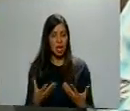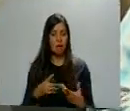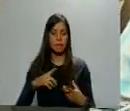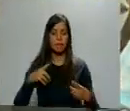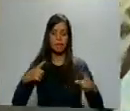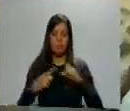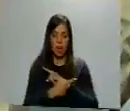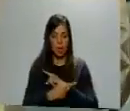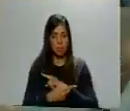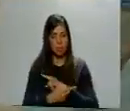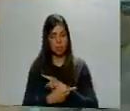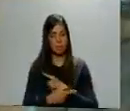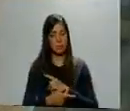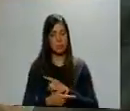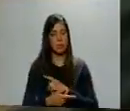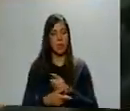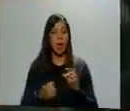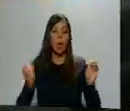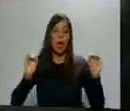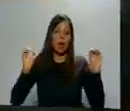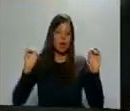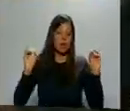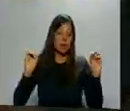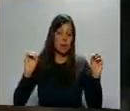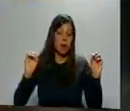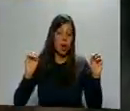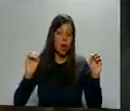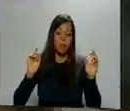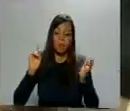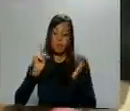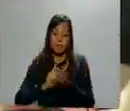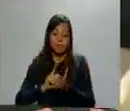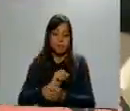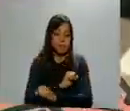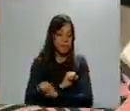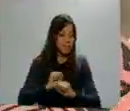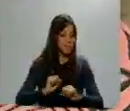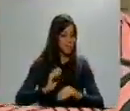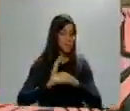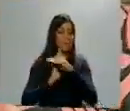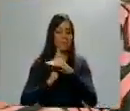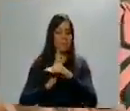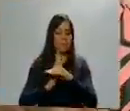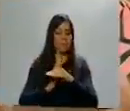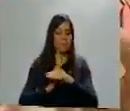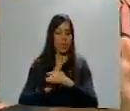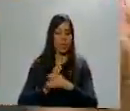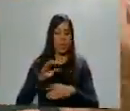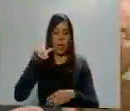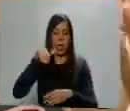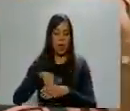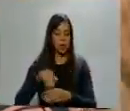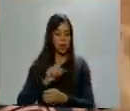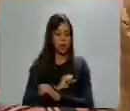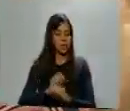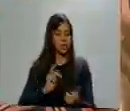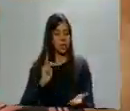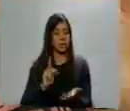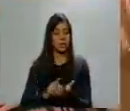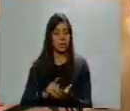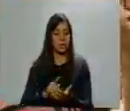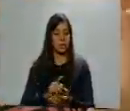renovación. O si no, no se vista que usted no va para el baile, ni puede ir a elegir, ni será elegido.